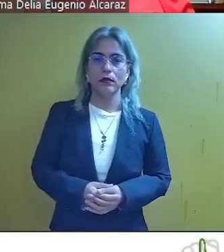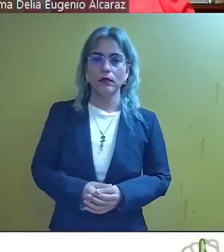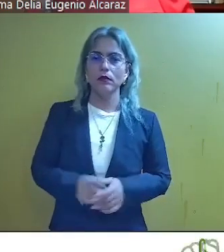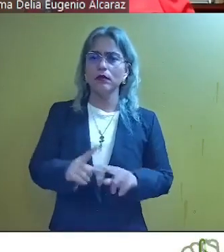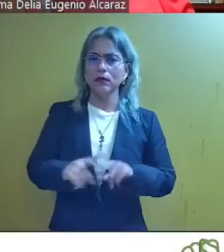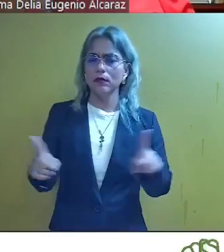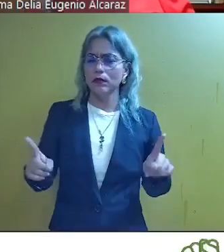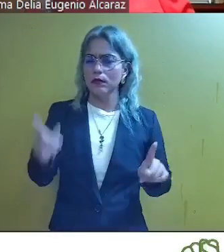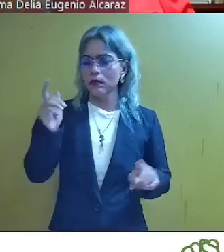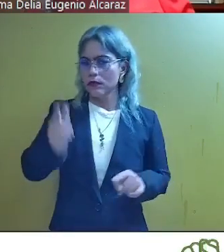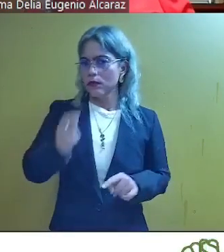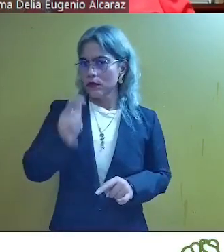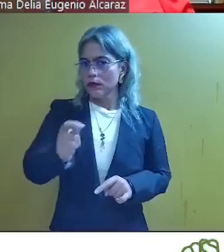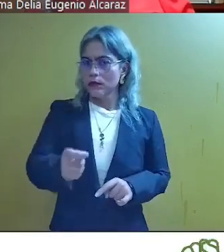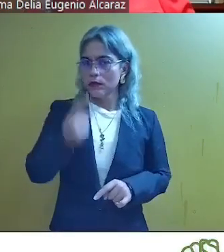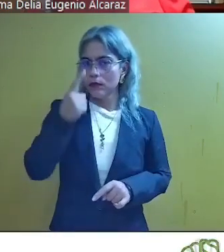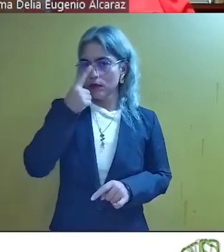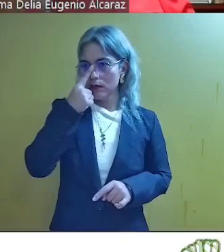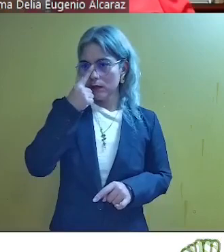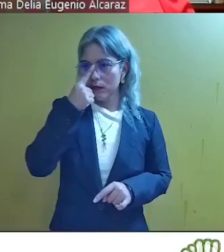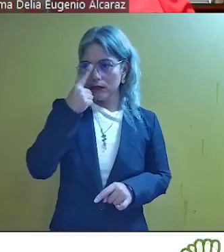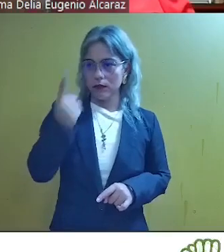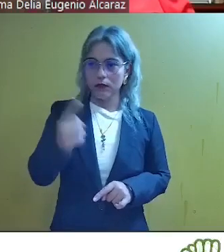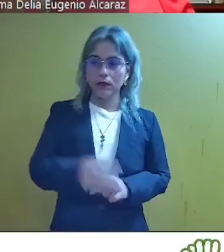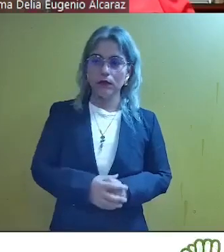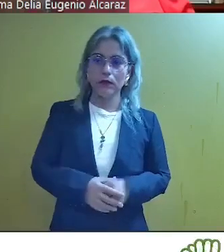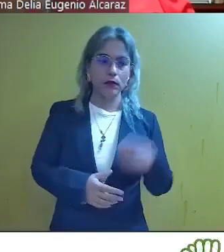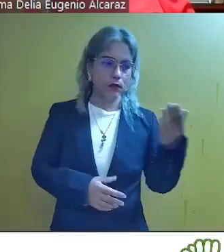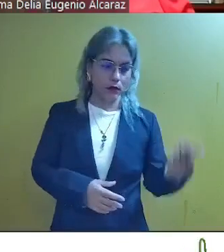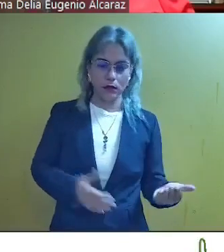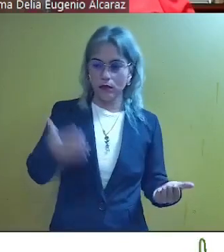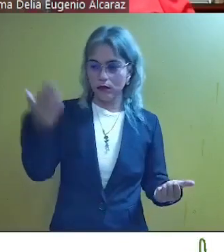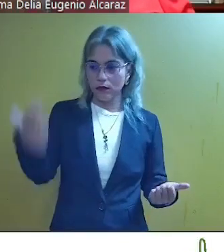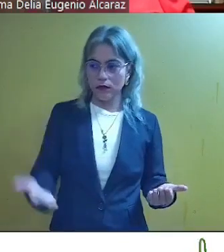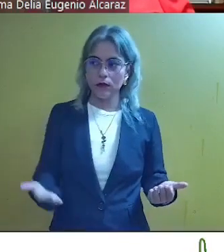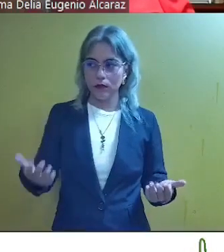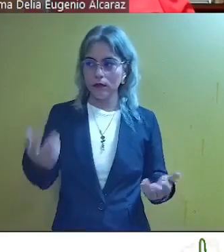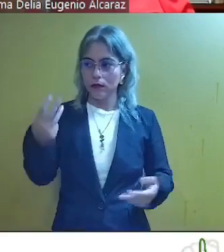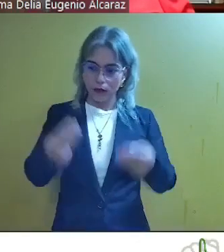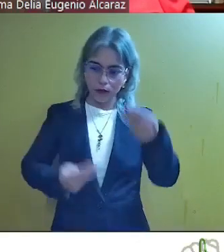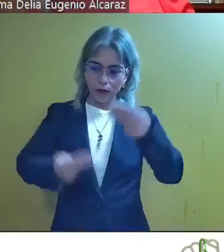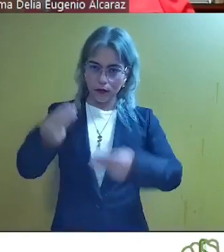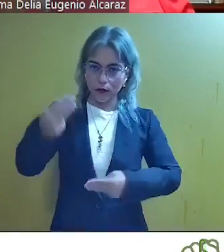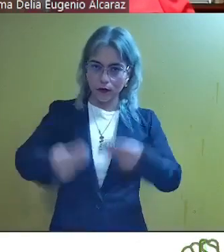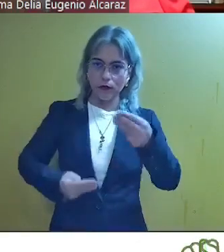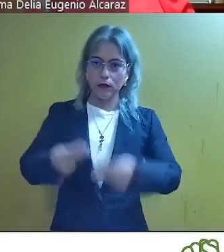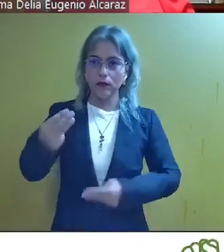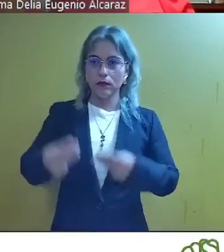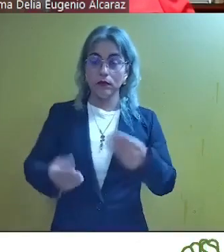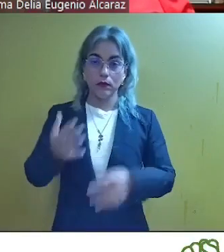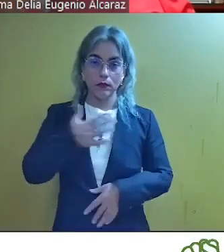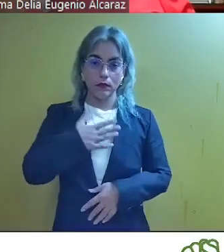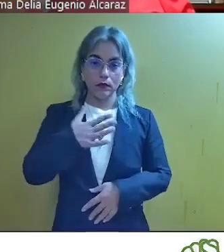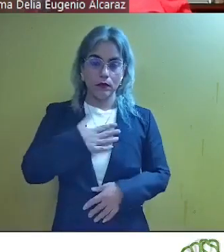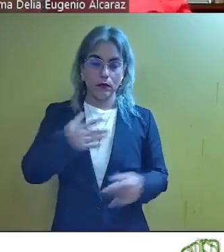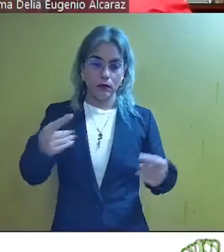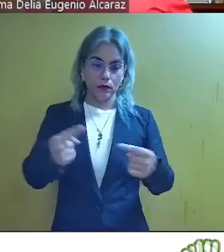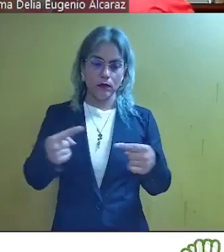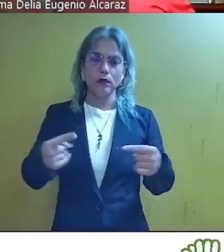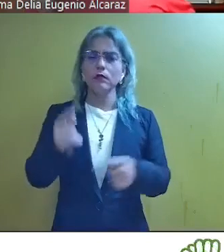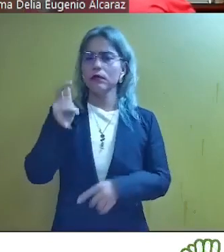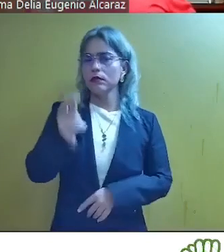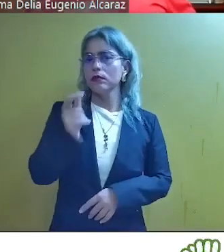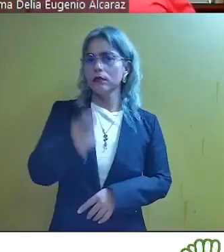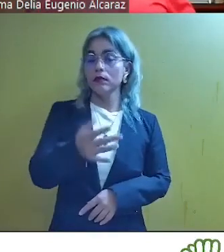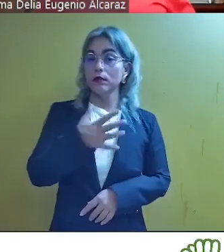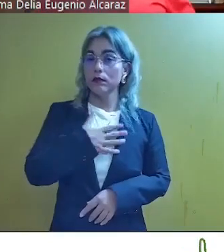diferencia entre ambas posturas, es decir, entre la magistrada y mi propuesta, es que yo le